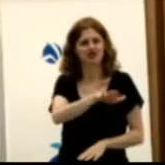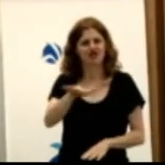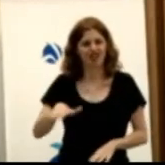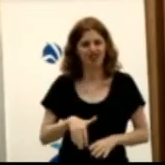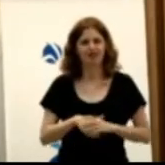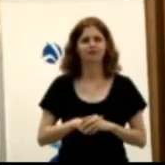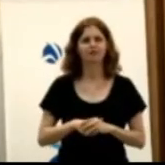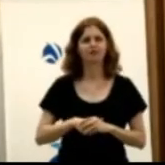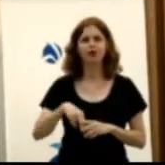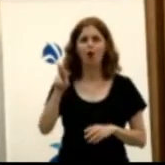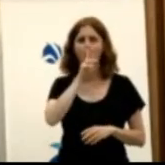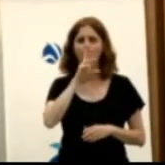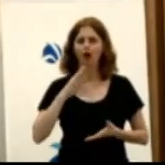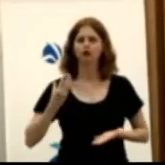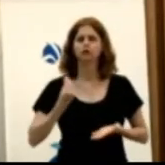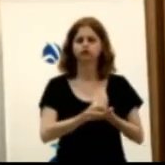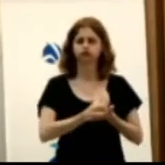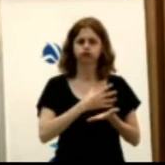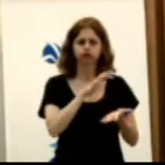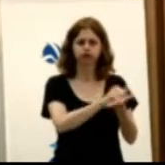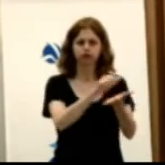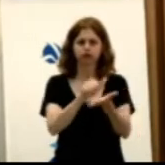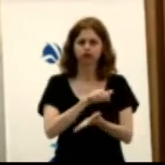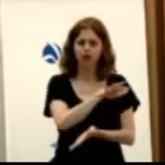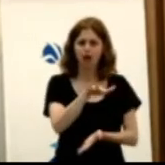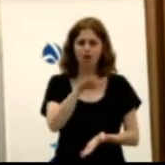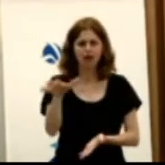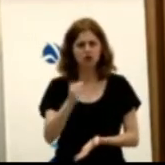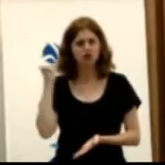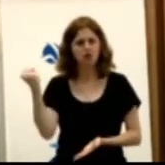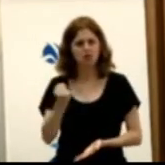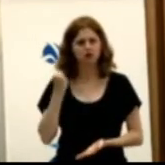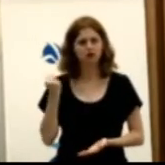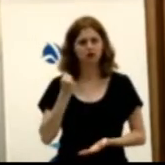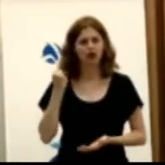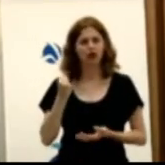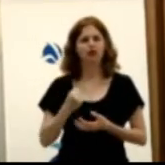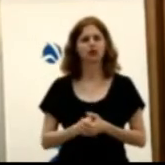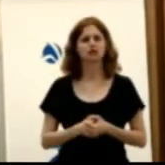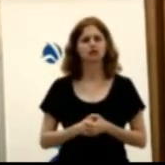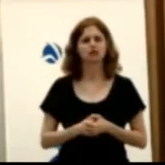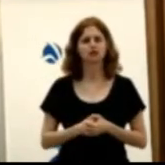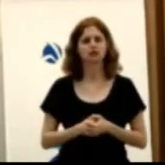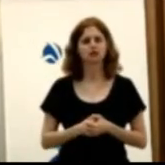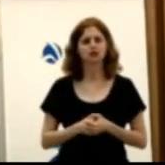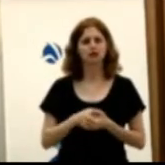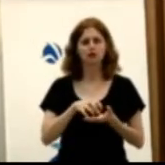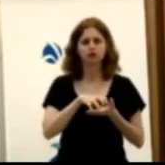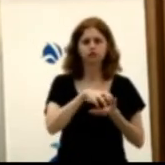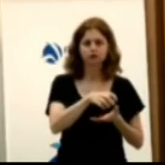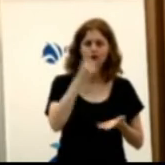Con mujeres ocupando espacios muy importantes, tanto en el órgano